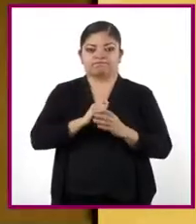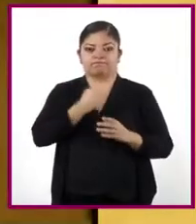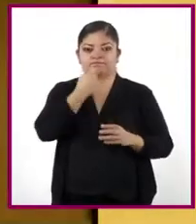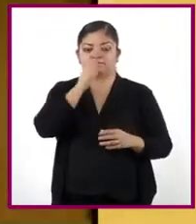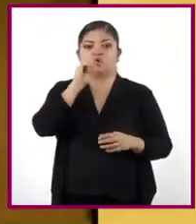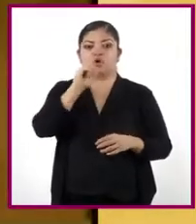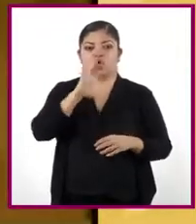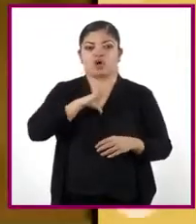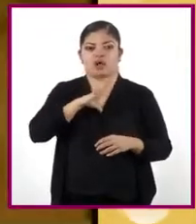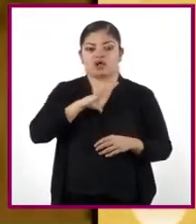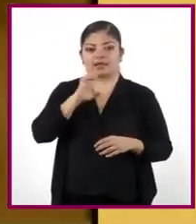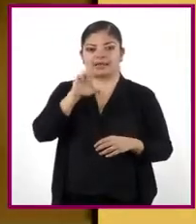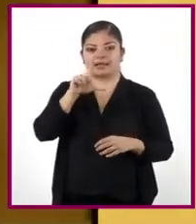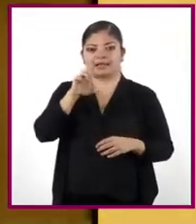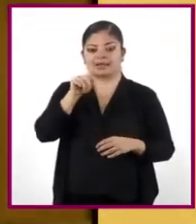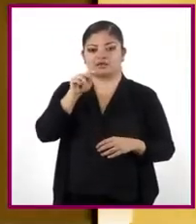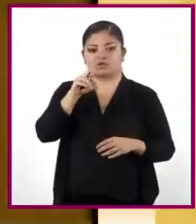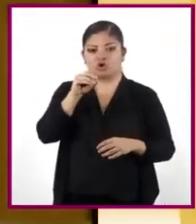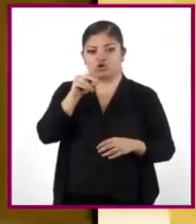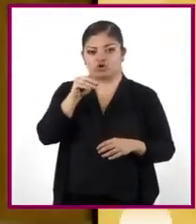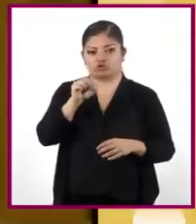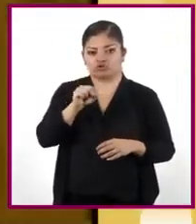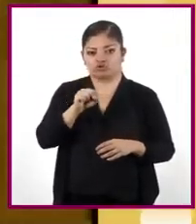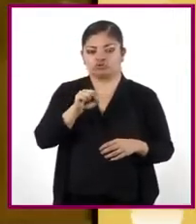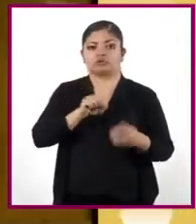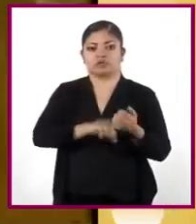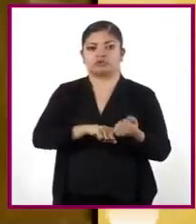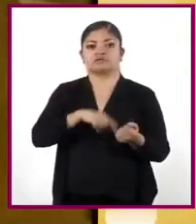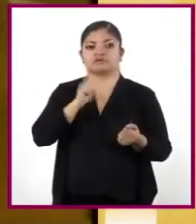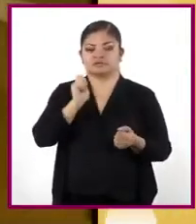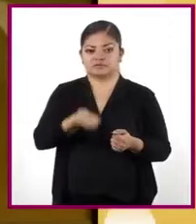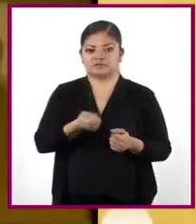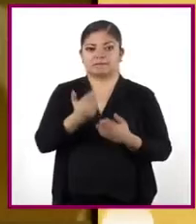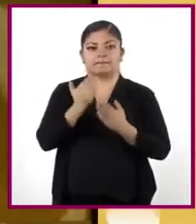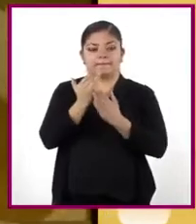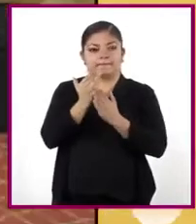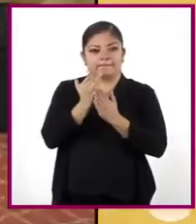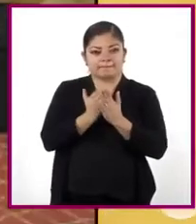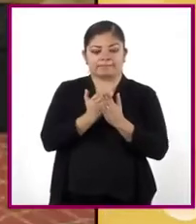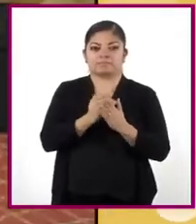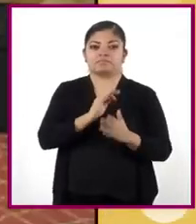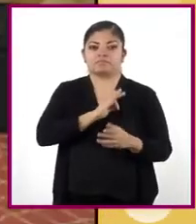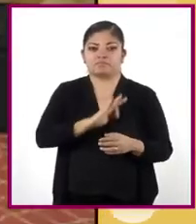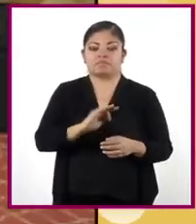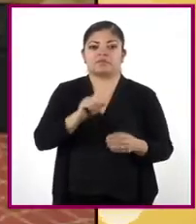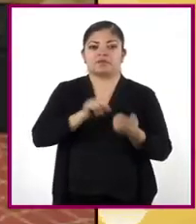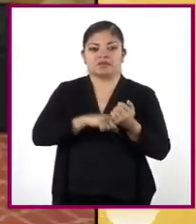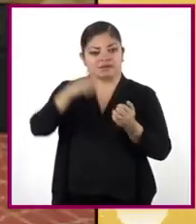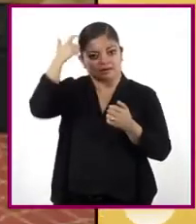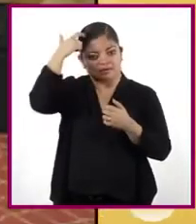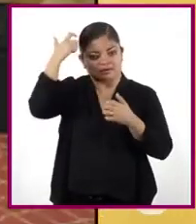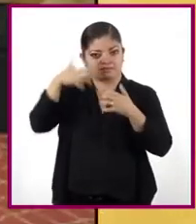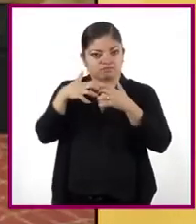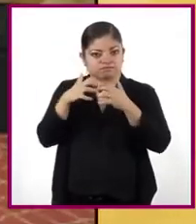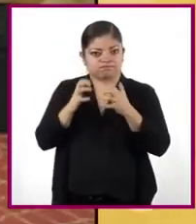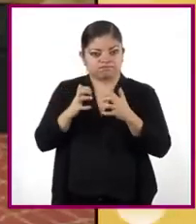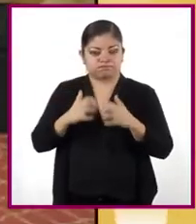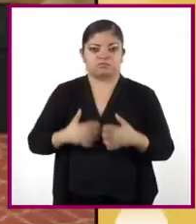implantar electrodos, permitiendo con esto alterar lo menos posible el tejido cerebral.